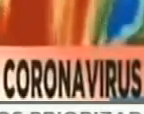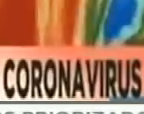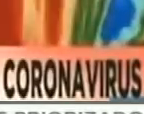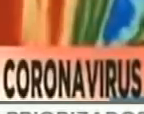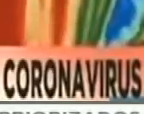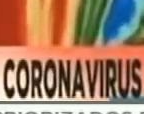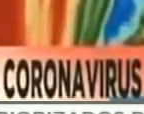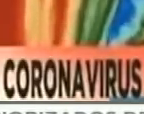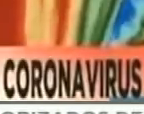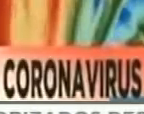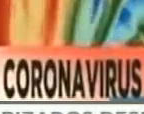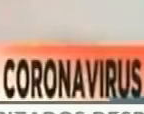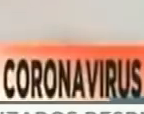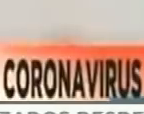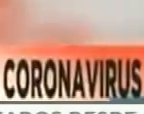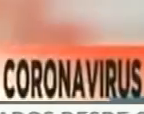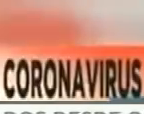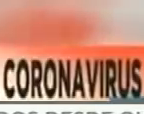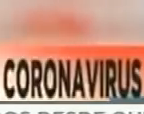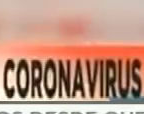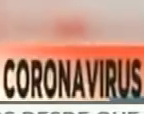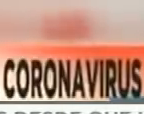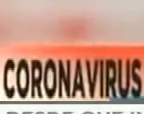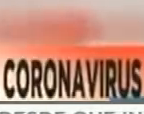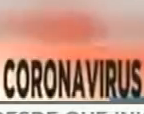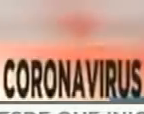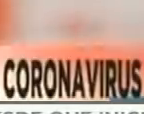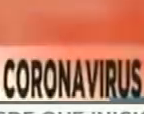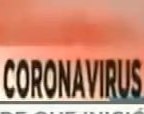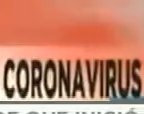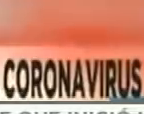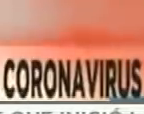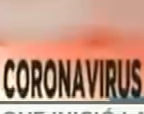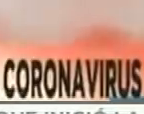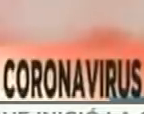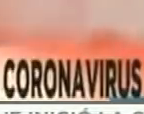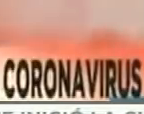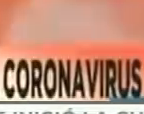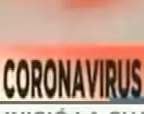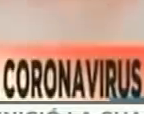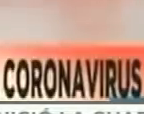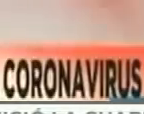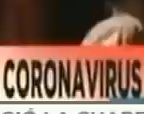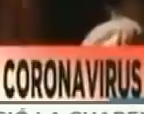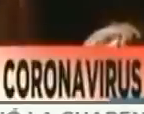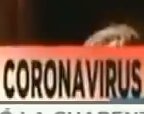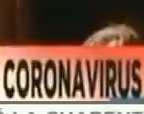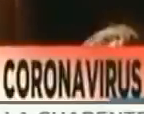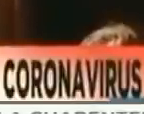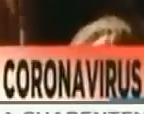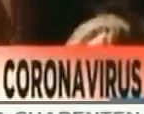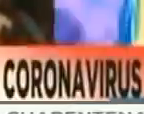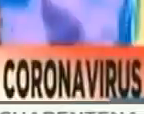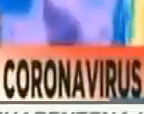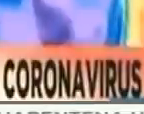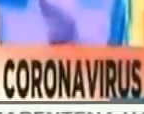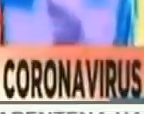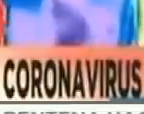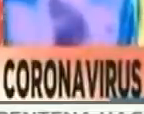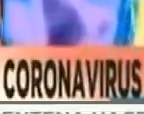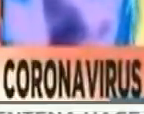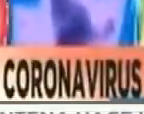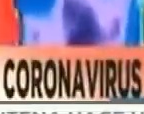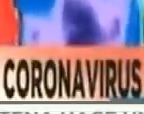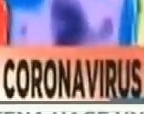el virólogo Antonio Alcamí, hay evidencias de que el virus que provoca la COVID-19 persiste en el aire en gotas muy pequeñas, menores de 100